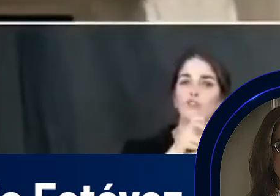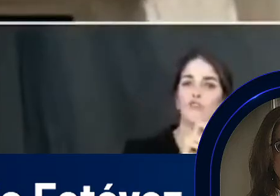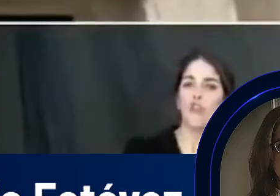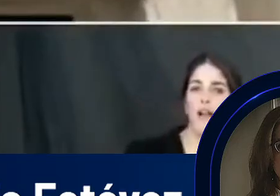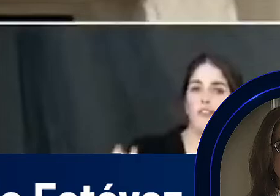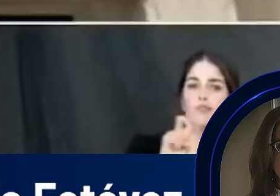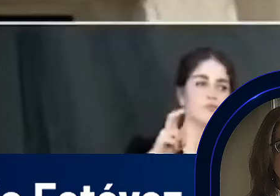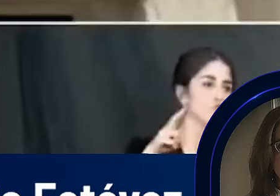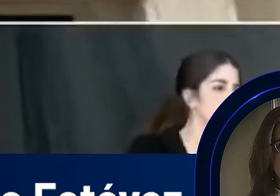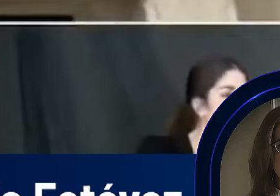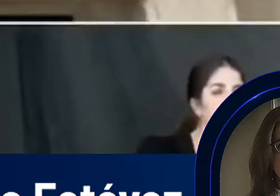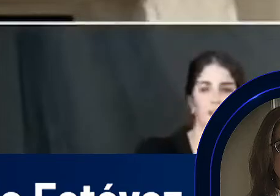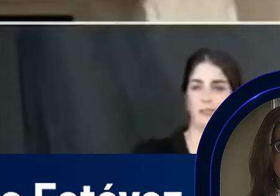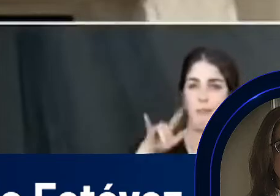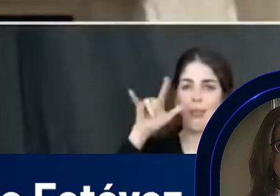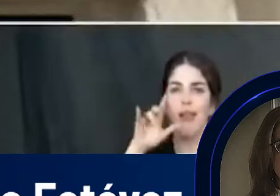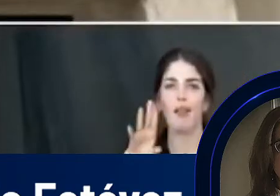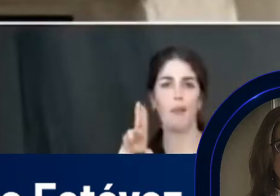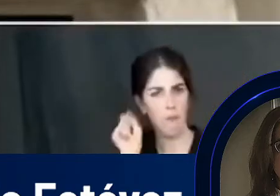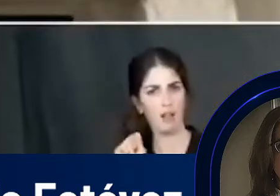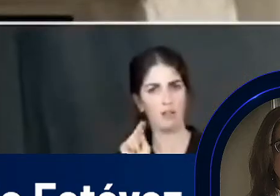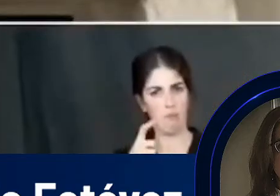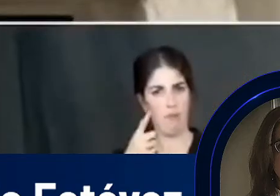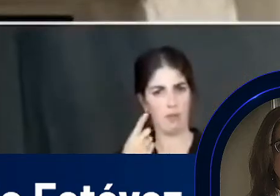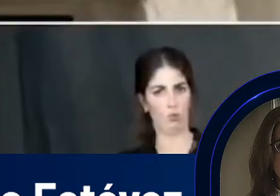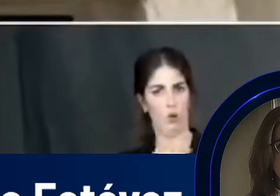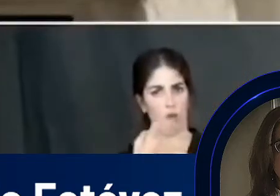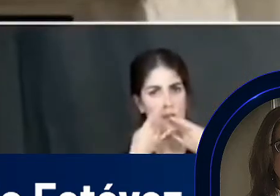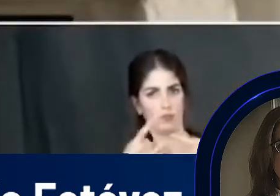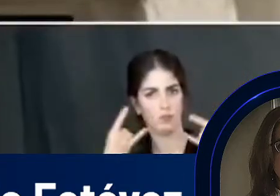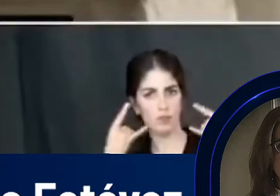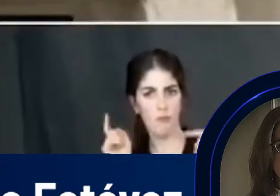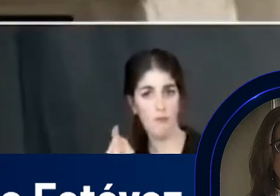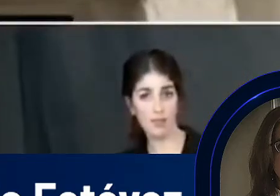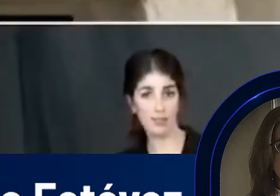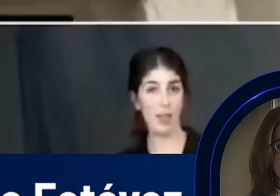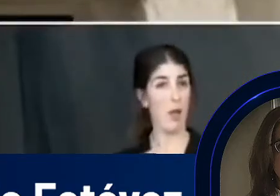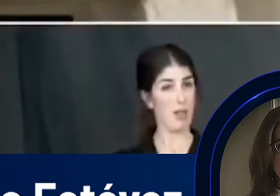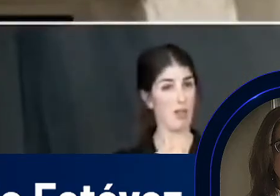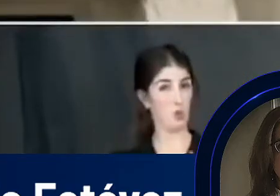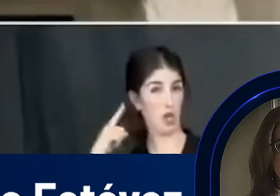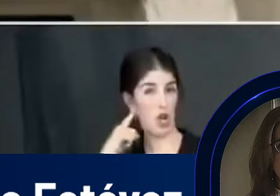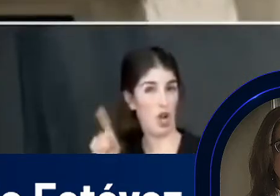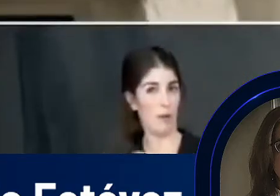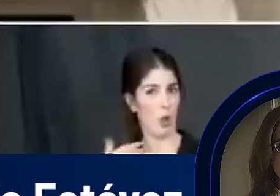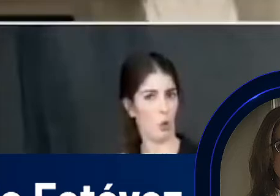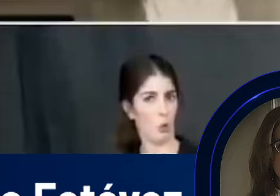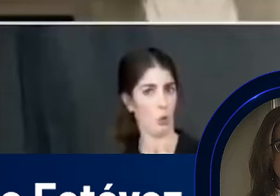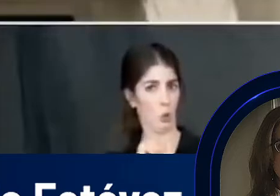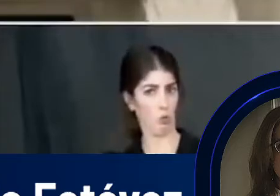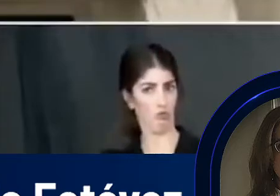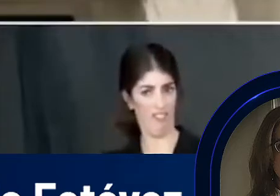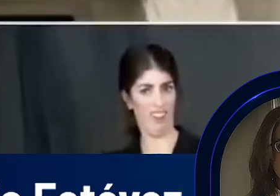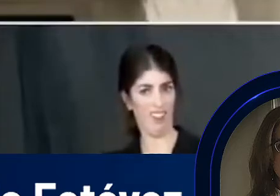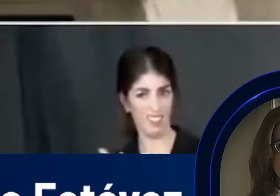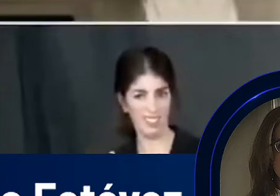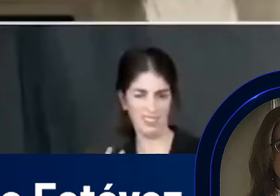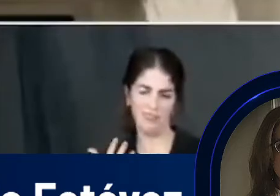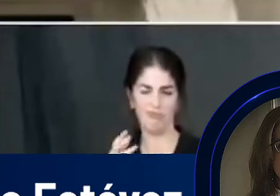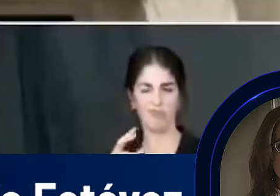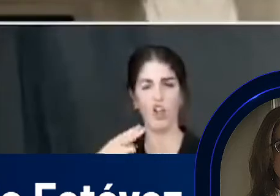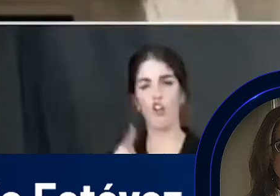van, ¿no? Porque hay una voluntad política enorme, es cuestión de voluntad política de los